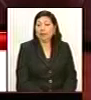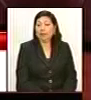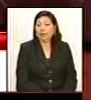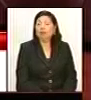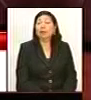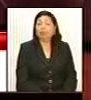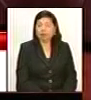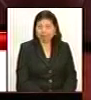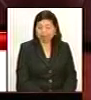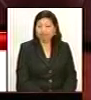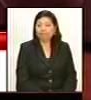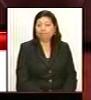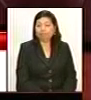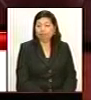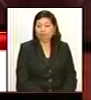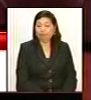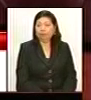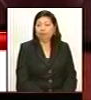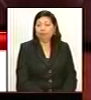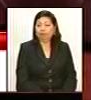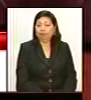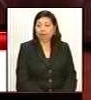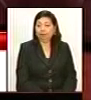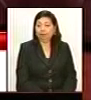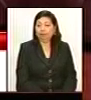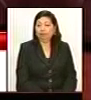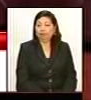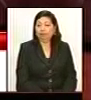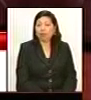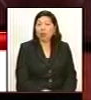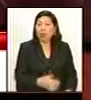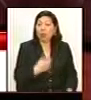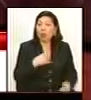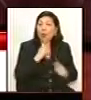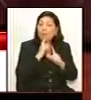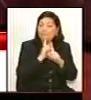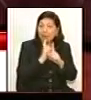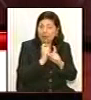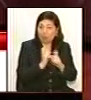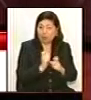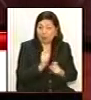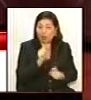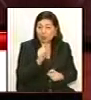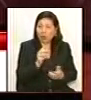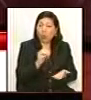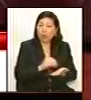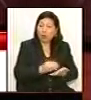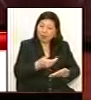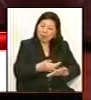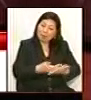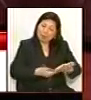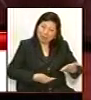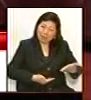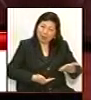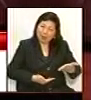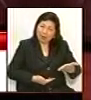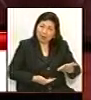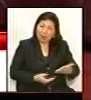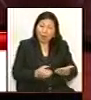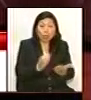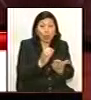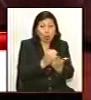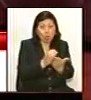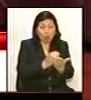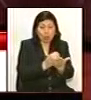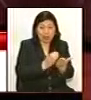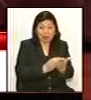Sí, señor. Bien, doctor. Voy a preguntarle base a ese documento. Hay una contratación que he